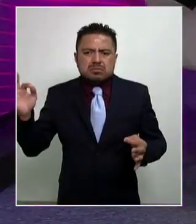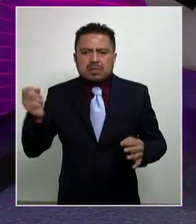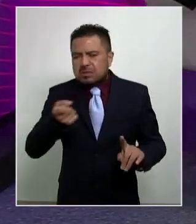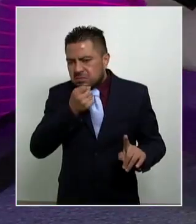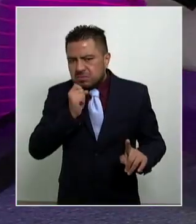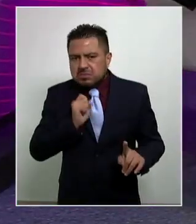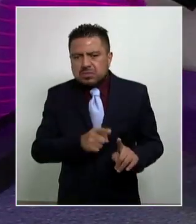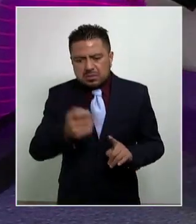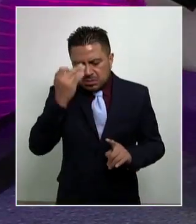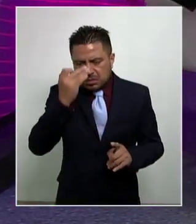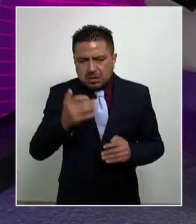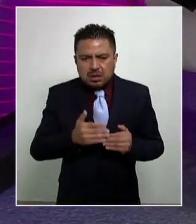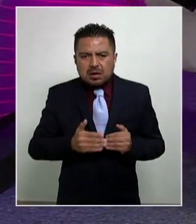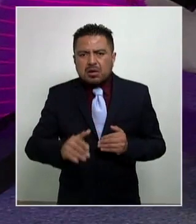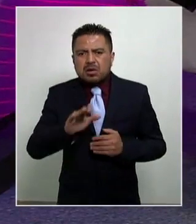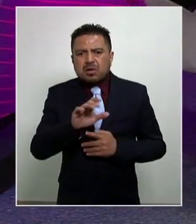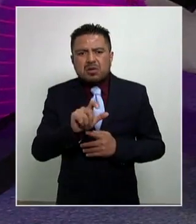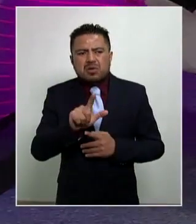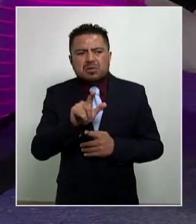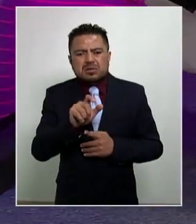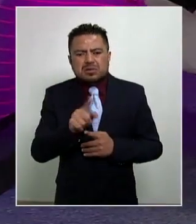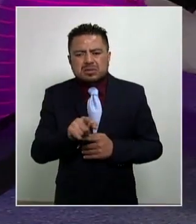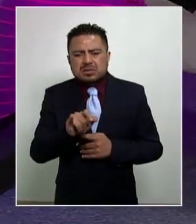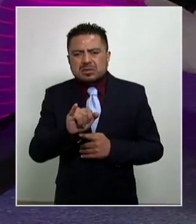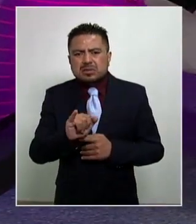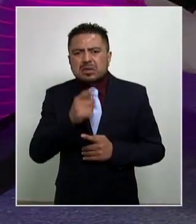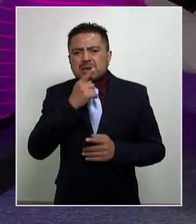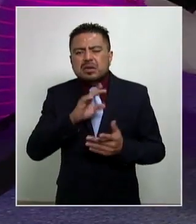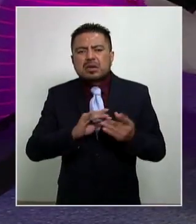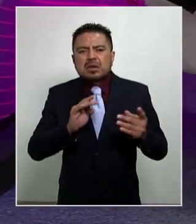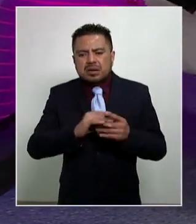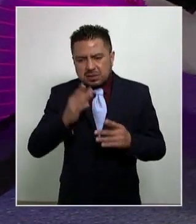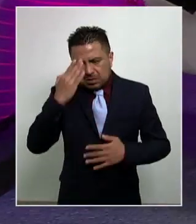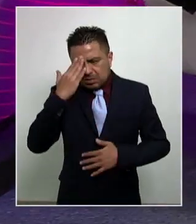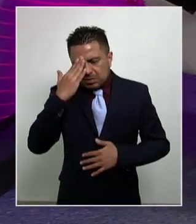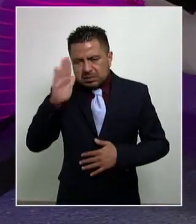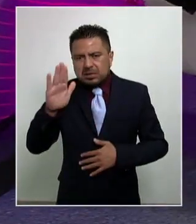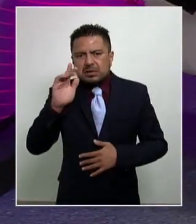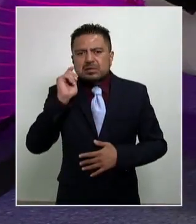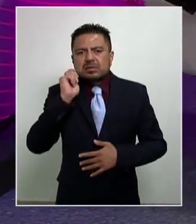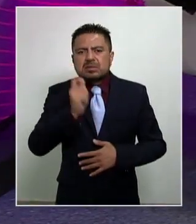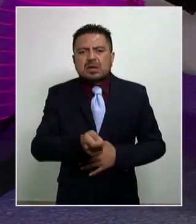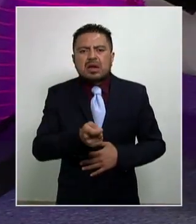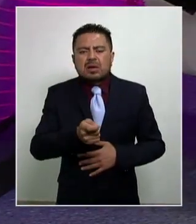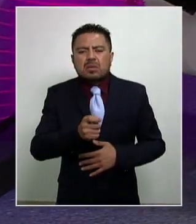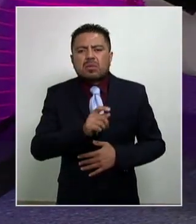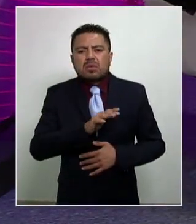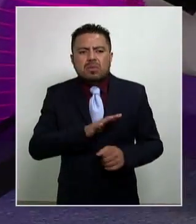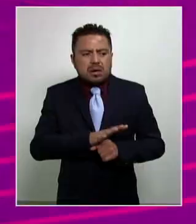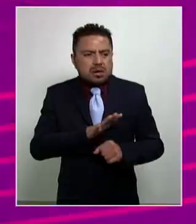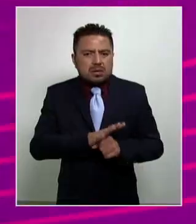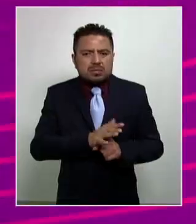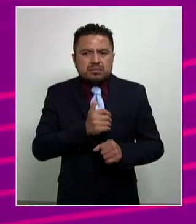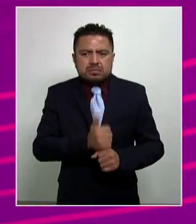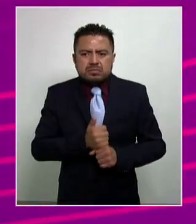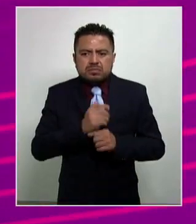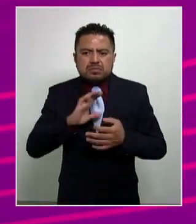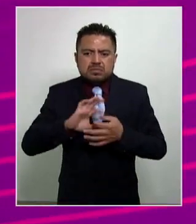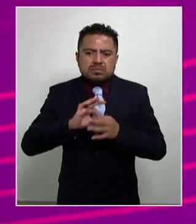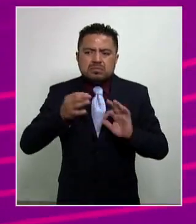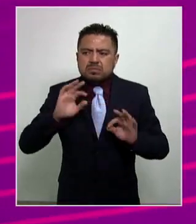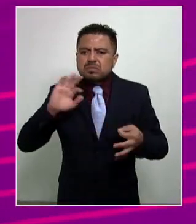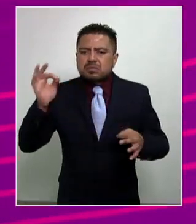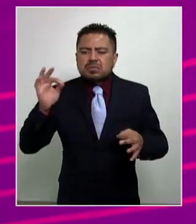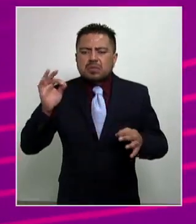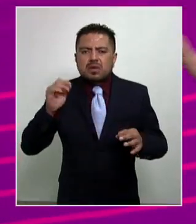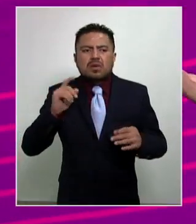tiempo escuchamos a Kulsi hablar acerca de el desconocimiento de la esclavitud, de la historia de la esclavitud,